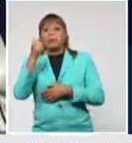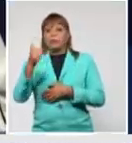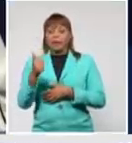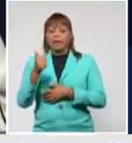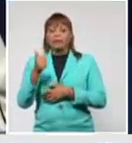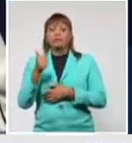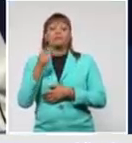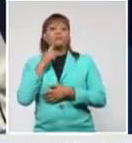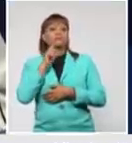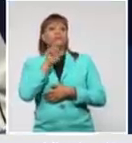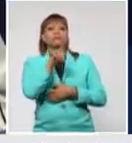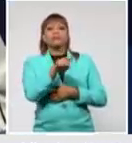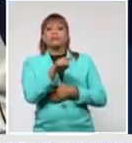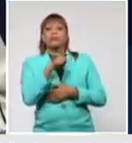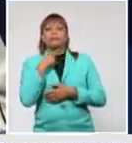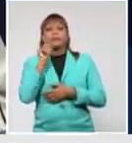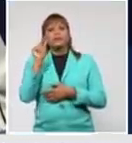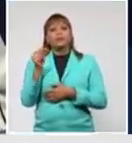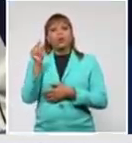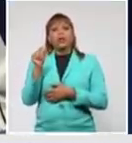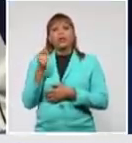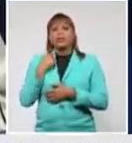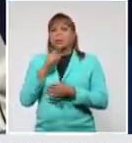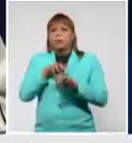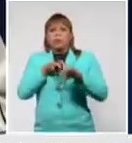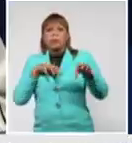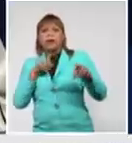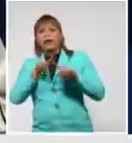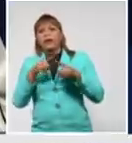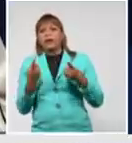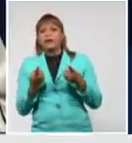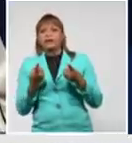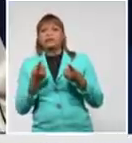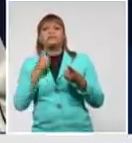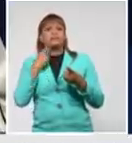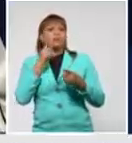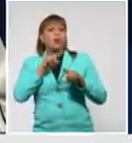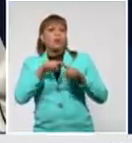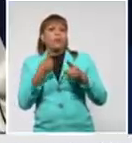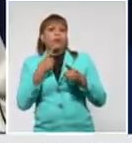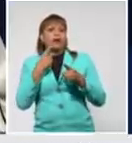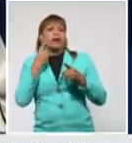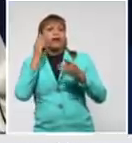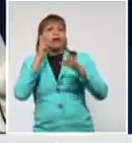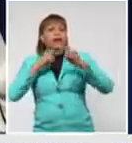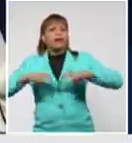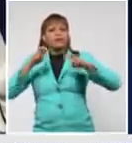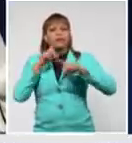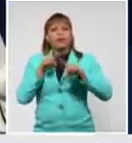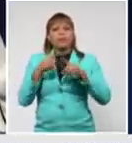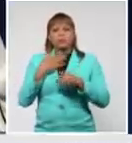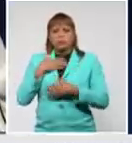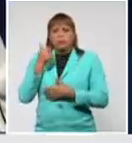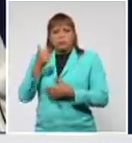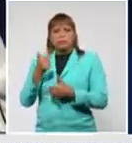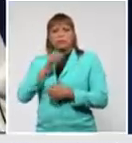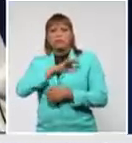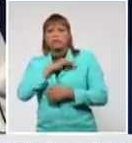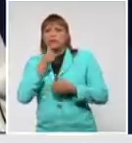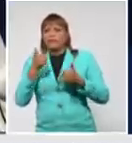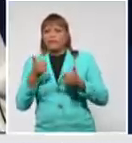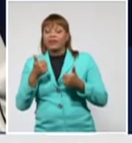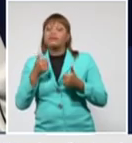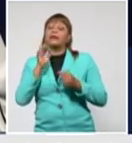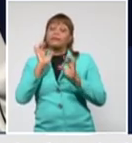tropezamos, personas que dicen, pero ¿por qué me van a aislar? ¿O por qué me van a estudiar si yo no tengo ningún síntoma? Y es una característica,